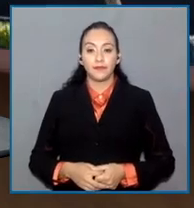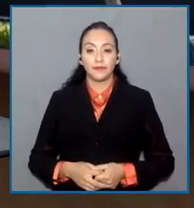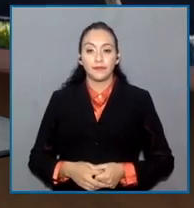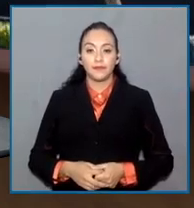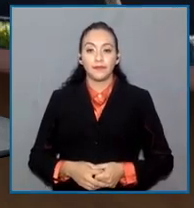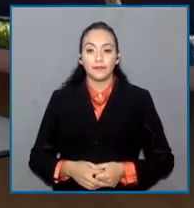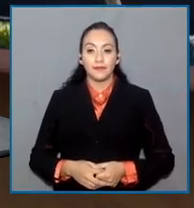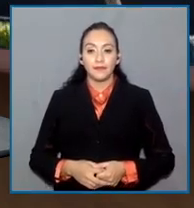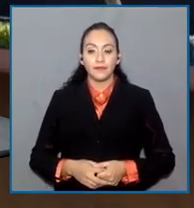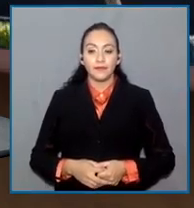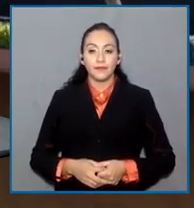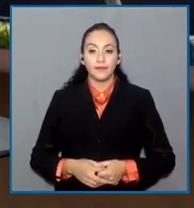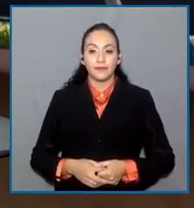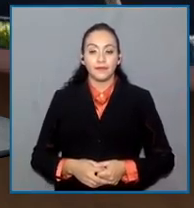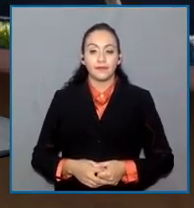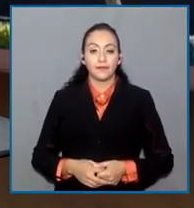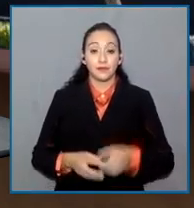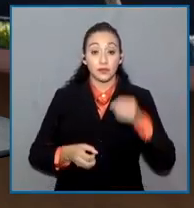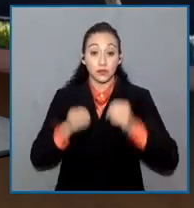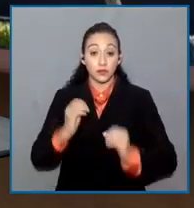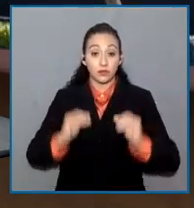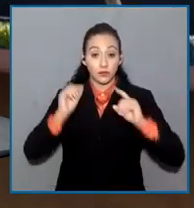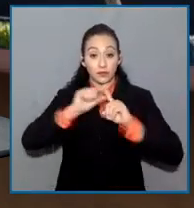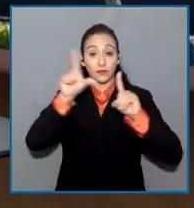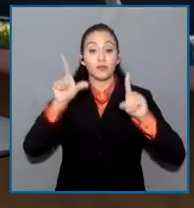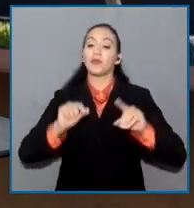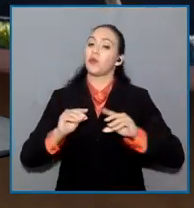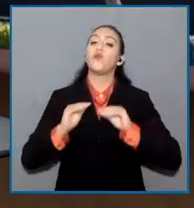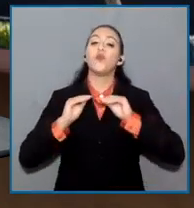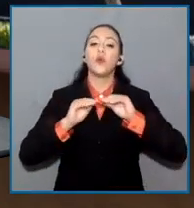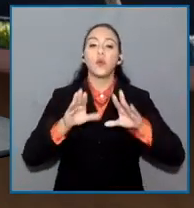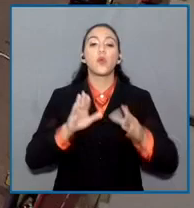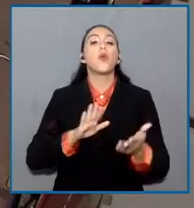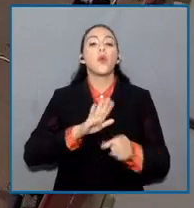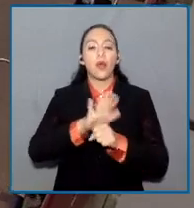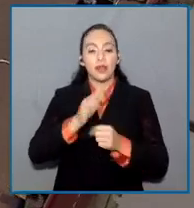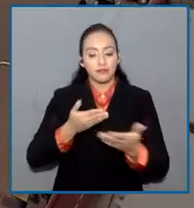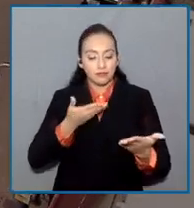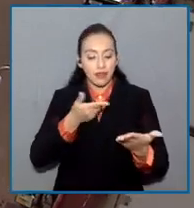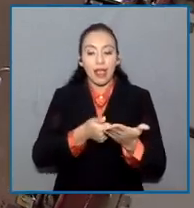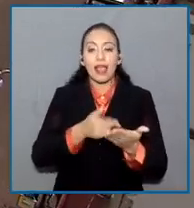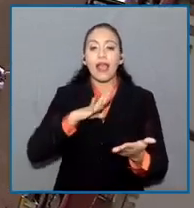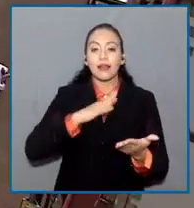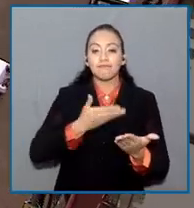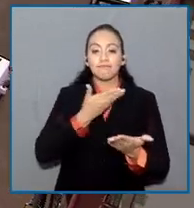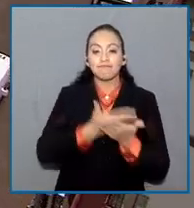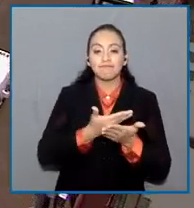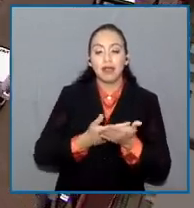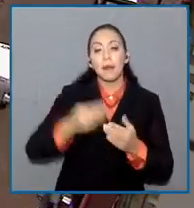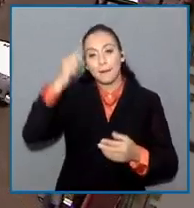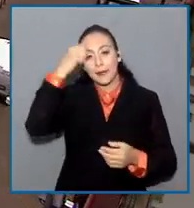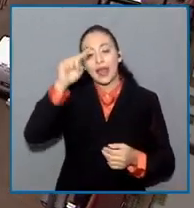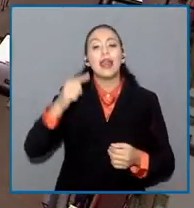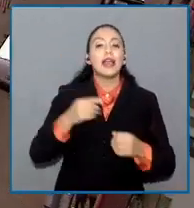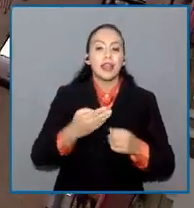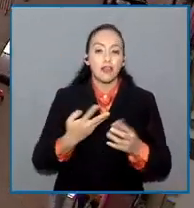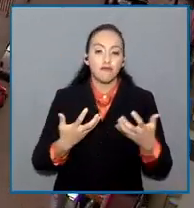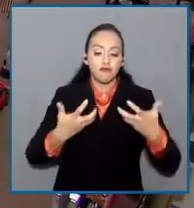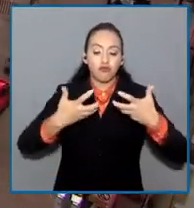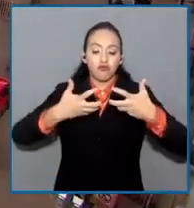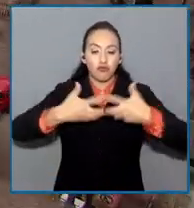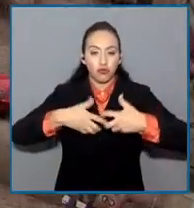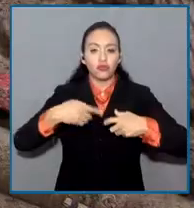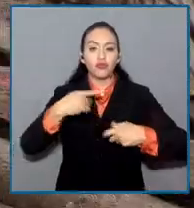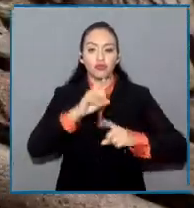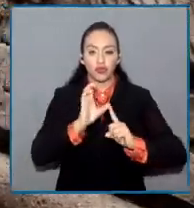La Suprema Corte publicó el acuerdo del Pleno que establece las bases para la integración y funcionamiento de dicho comité.